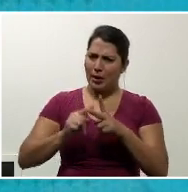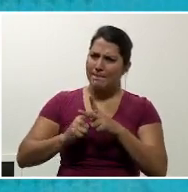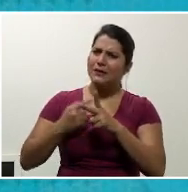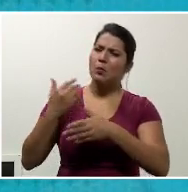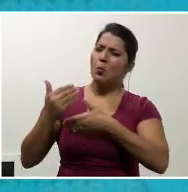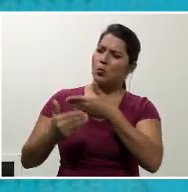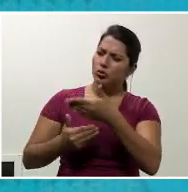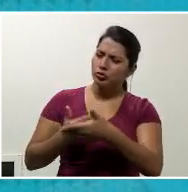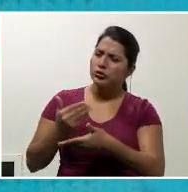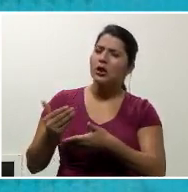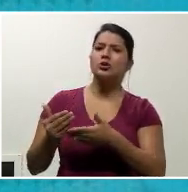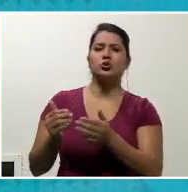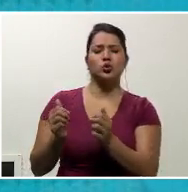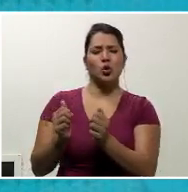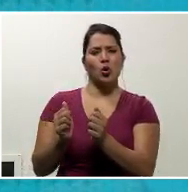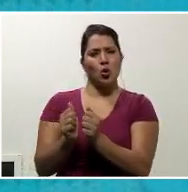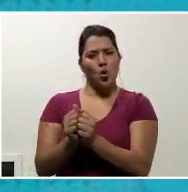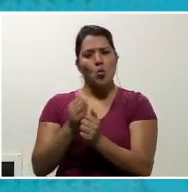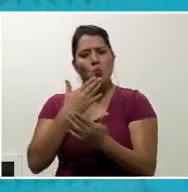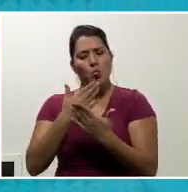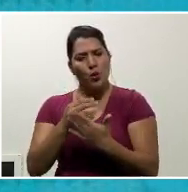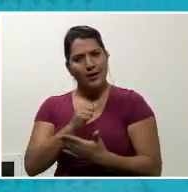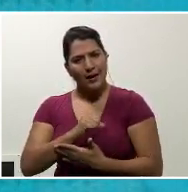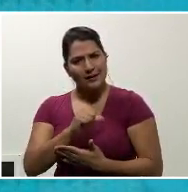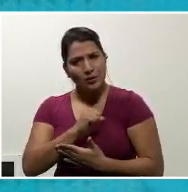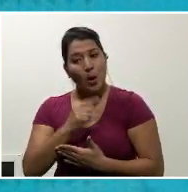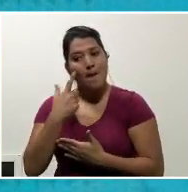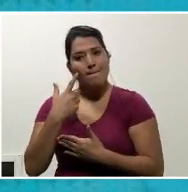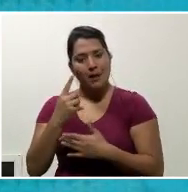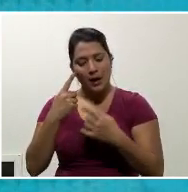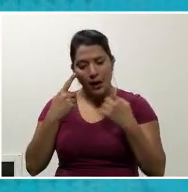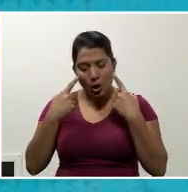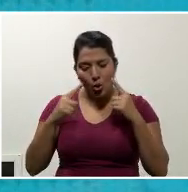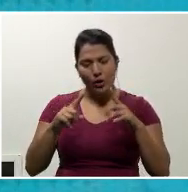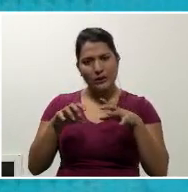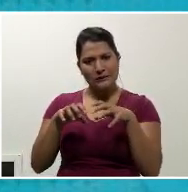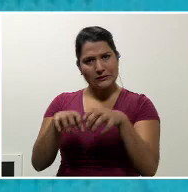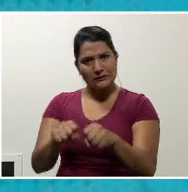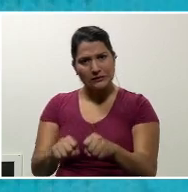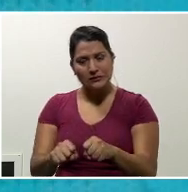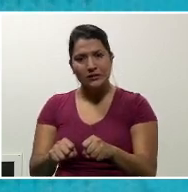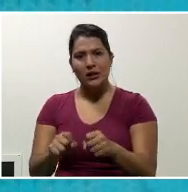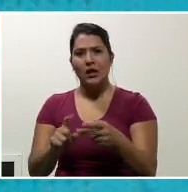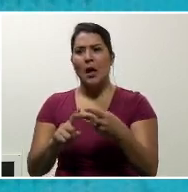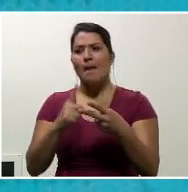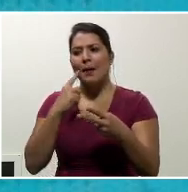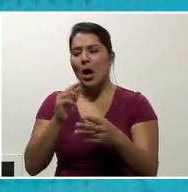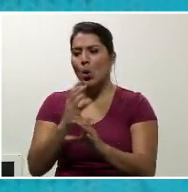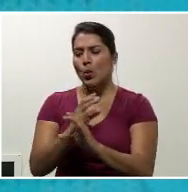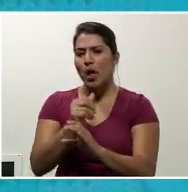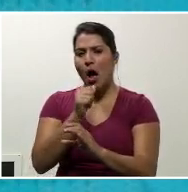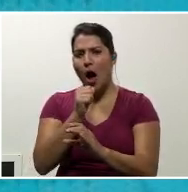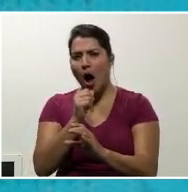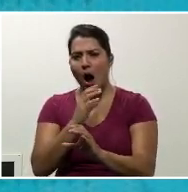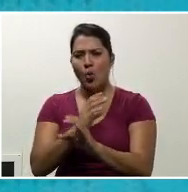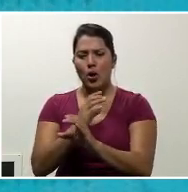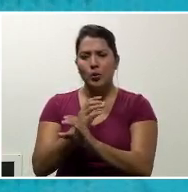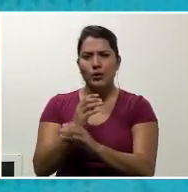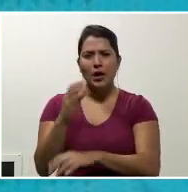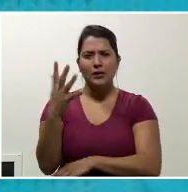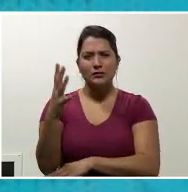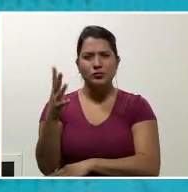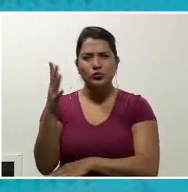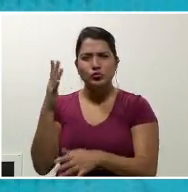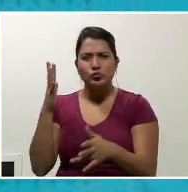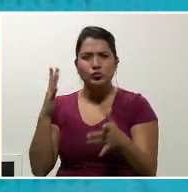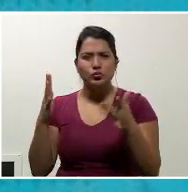fe, o sea, recuperando fincas para el uso, como te dije, del agua, de mantenimiento de los bosques y etcétera. Sin embargo,